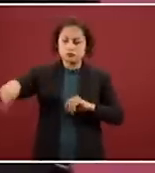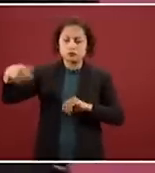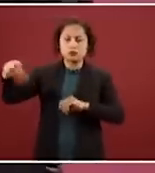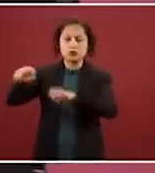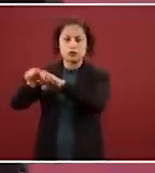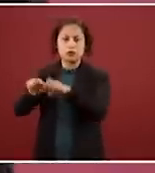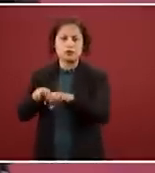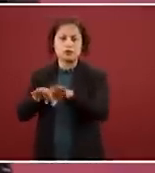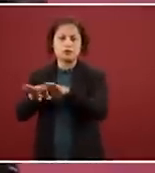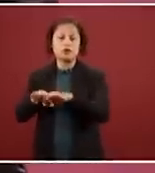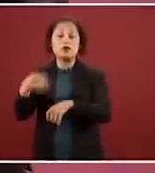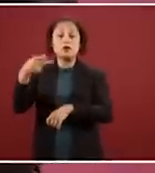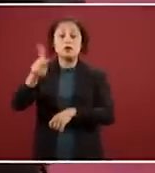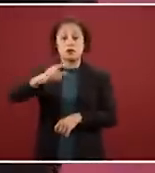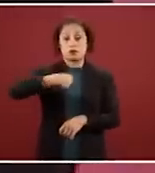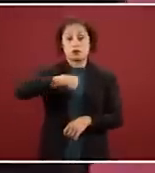orgulloso